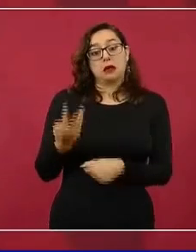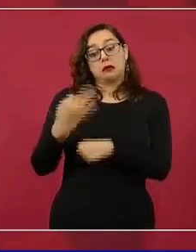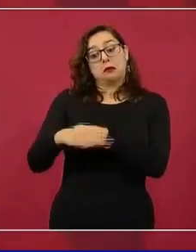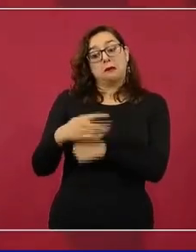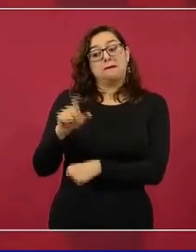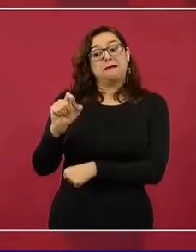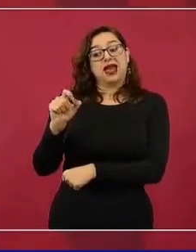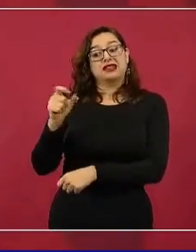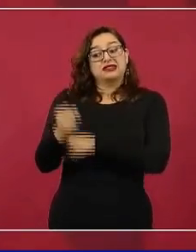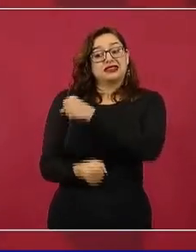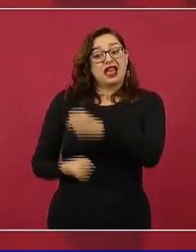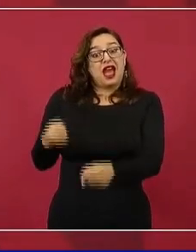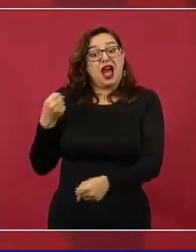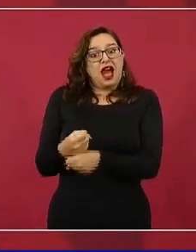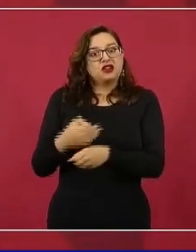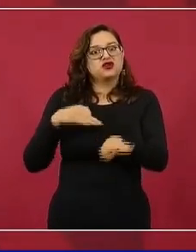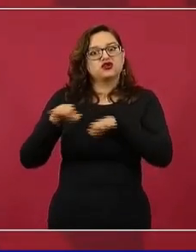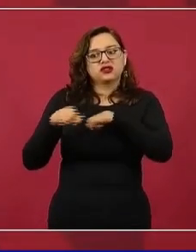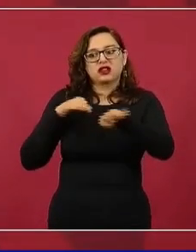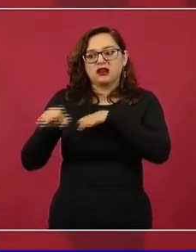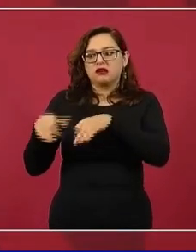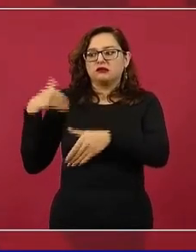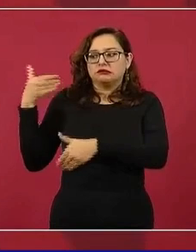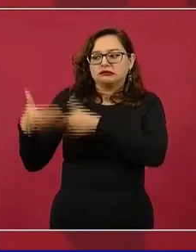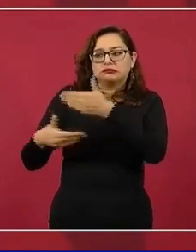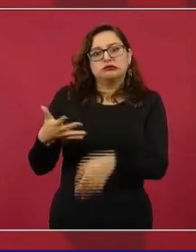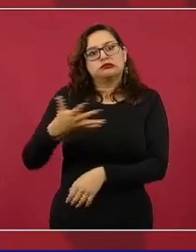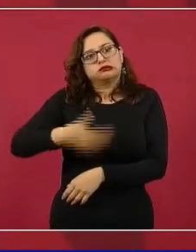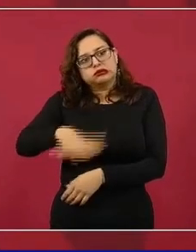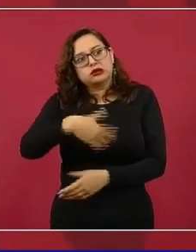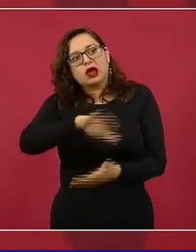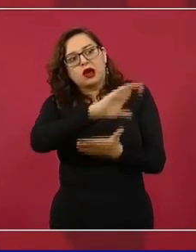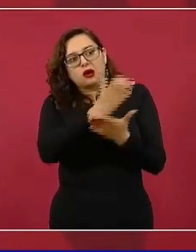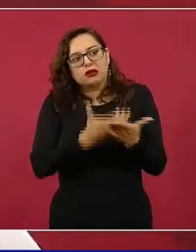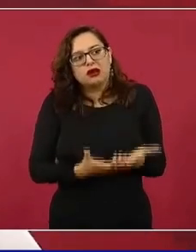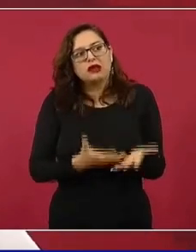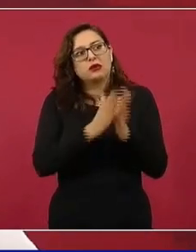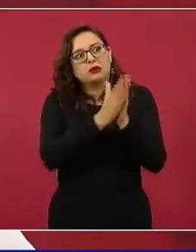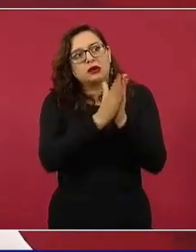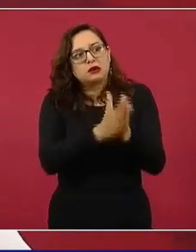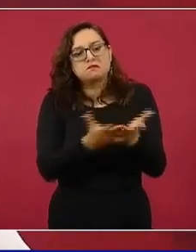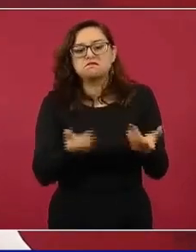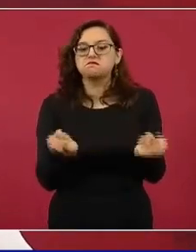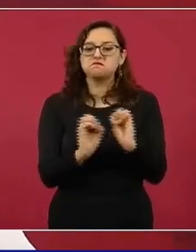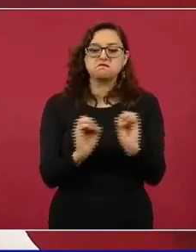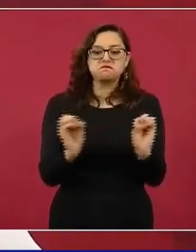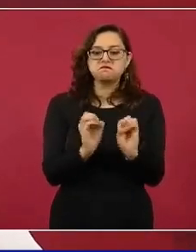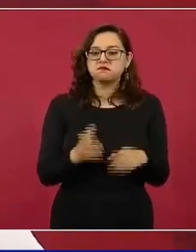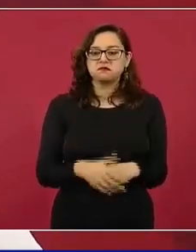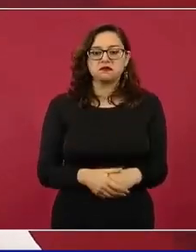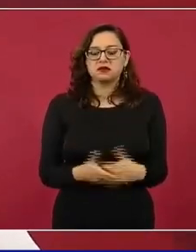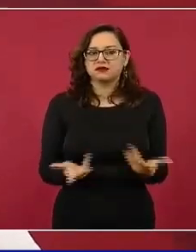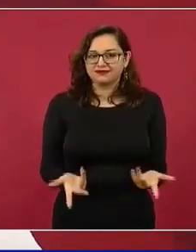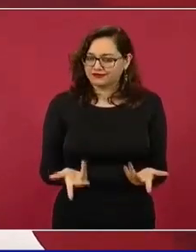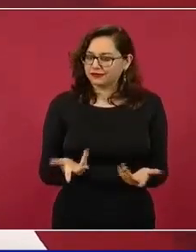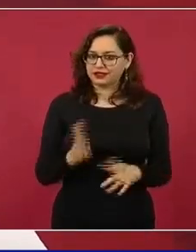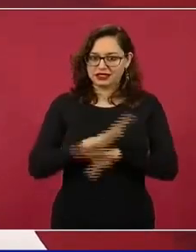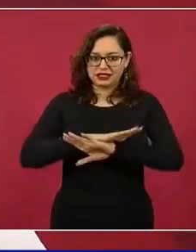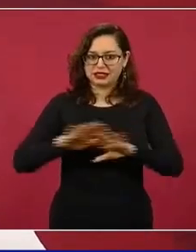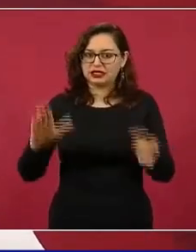antigüedad mendigando por un contrato de trabajo. La transparencia y rendición de cuentas serán